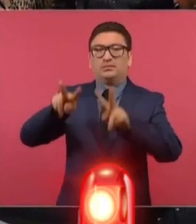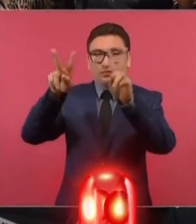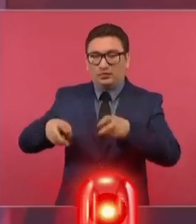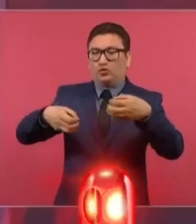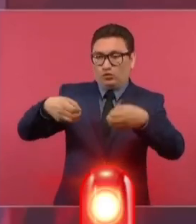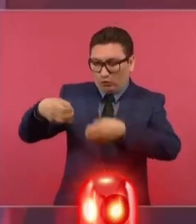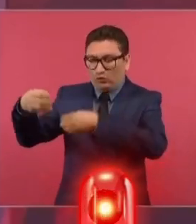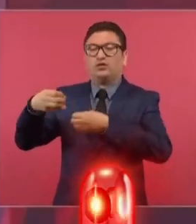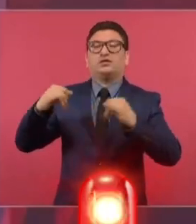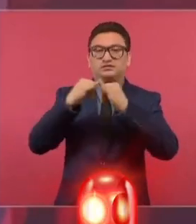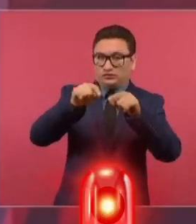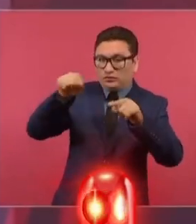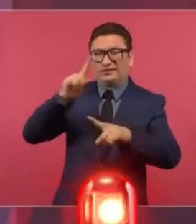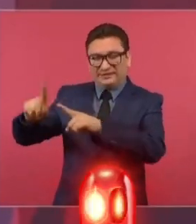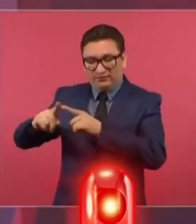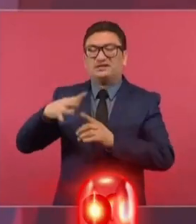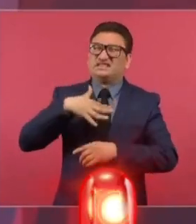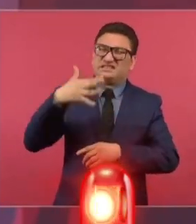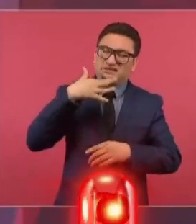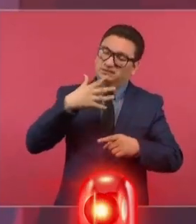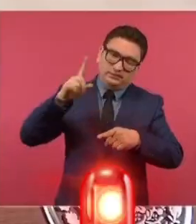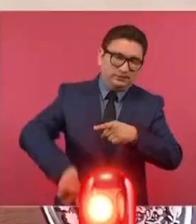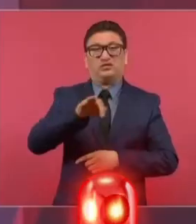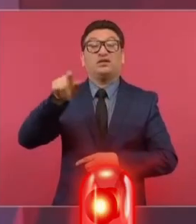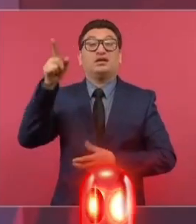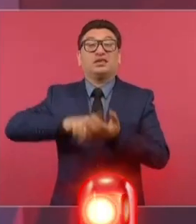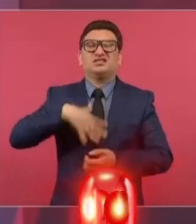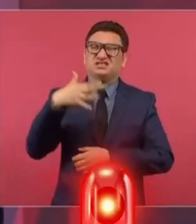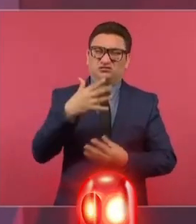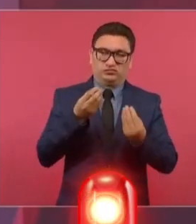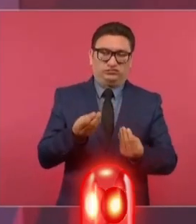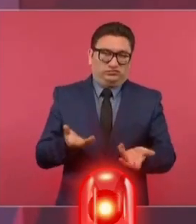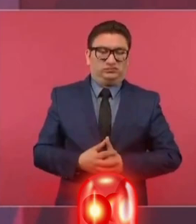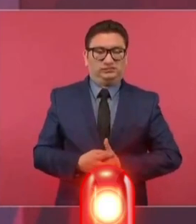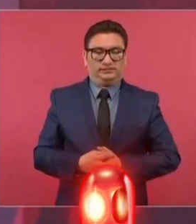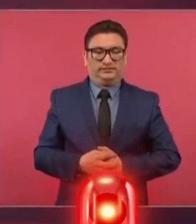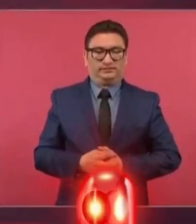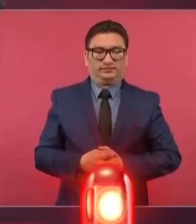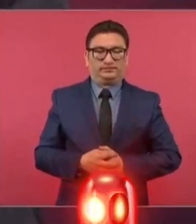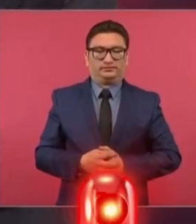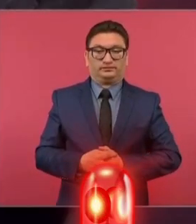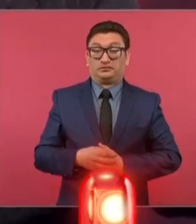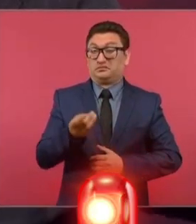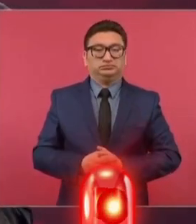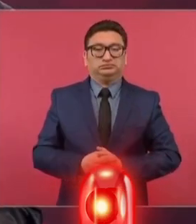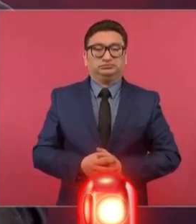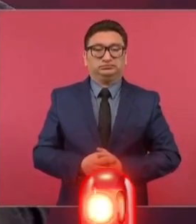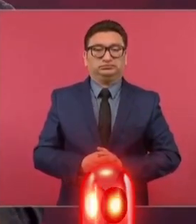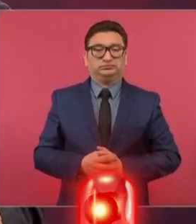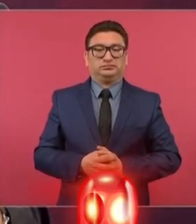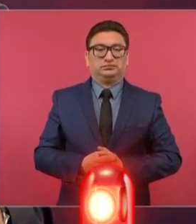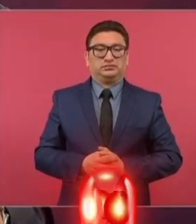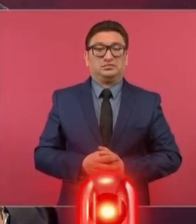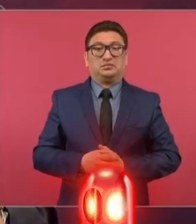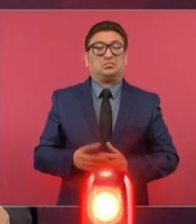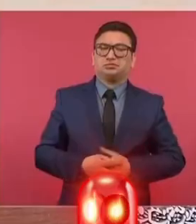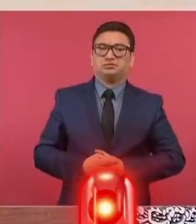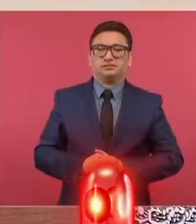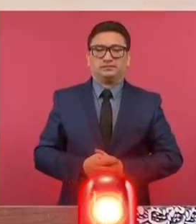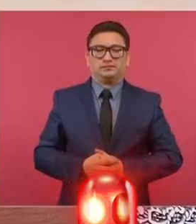los organismos encargados de impartir justicia. Ahora están completamente